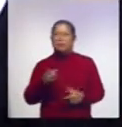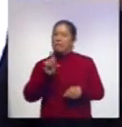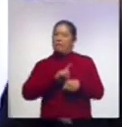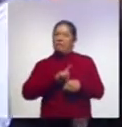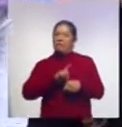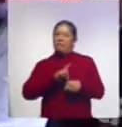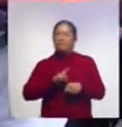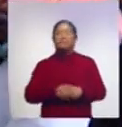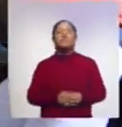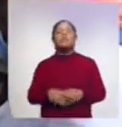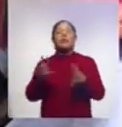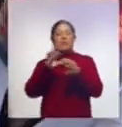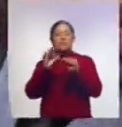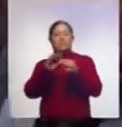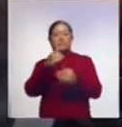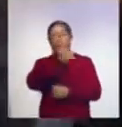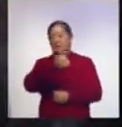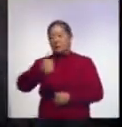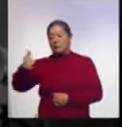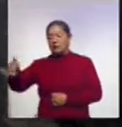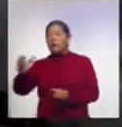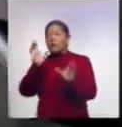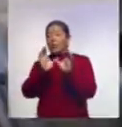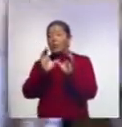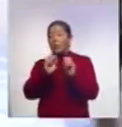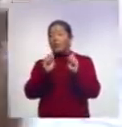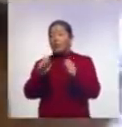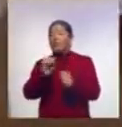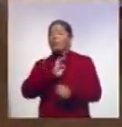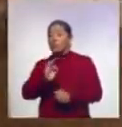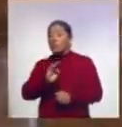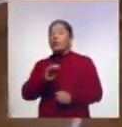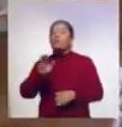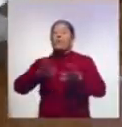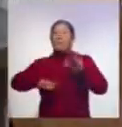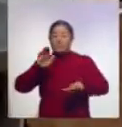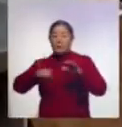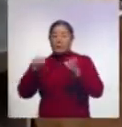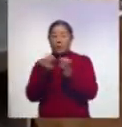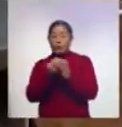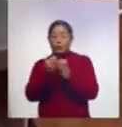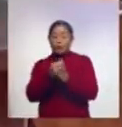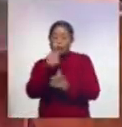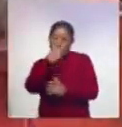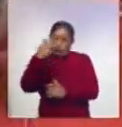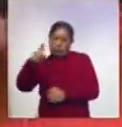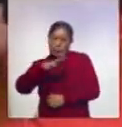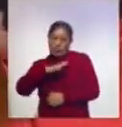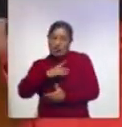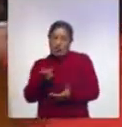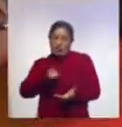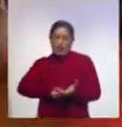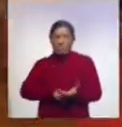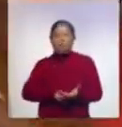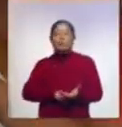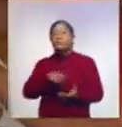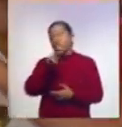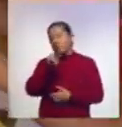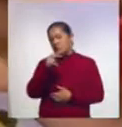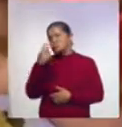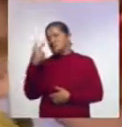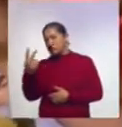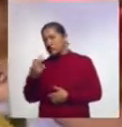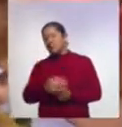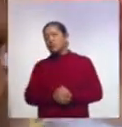Explicó que cada plantel solo puede expedir certificados de acuerdo a los cursos y especialidades que imparte. En el caso del plantel 82,